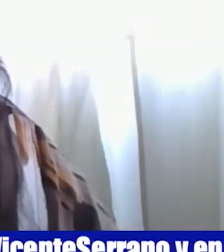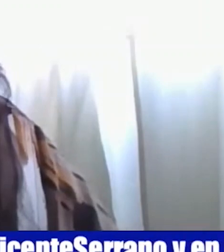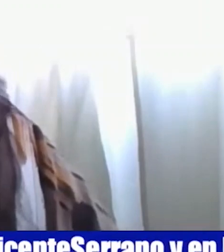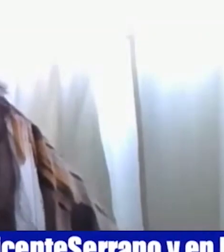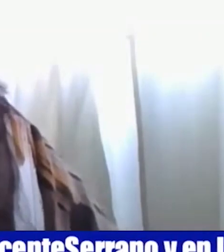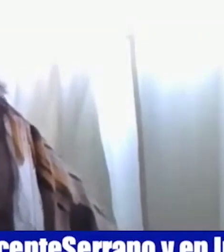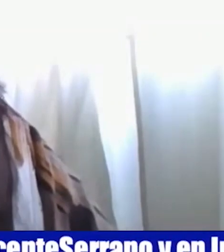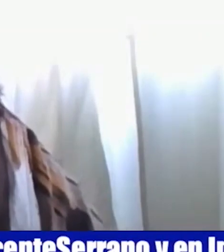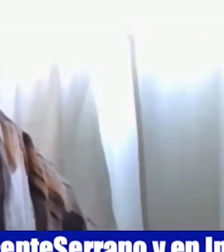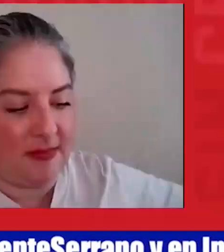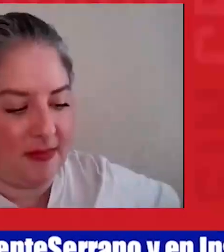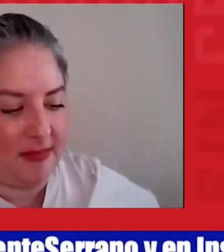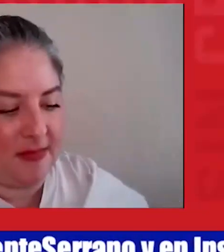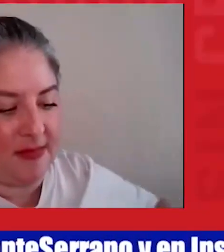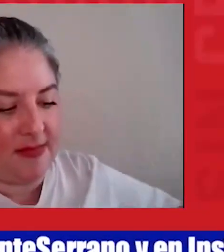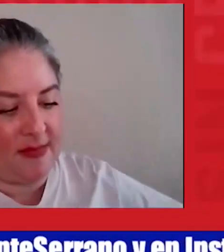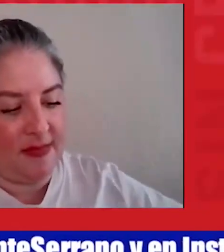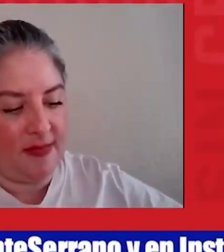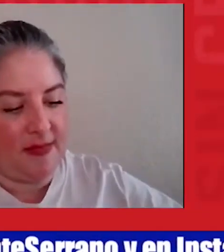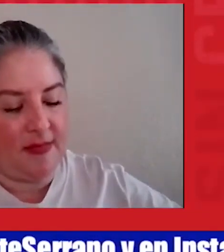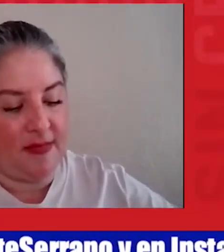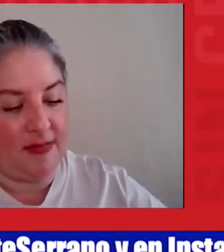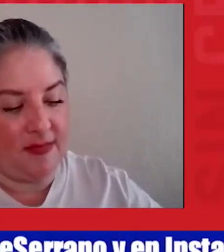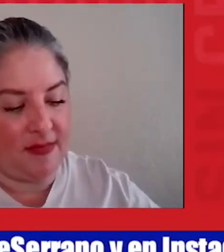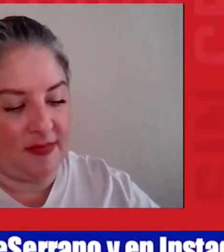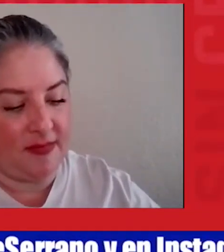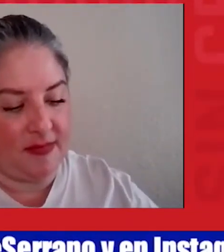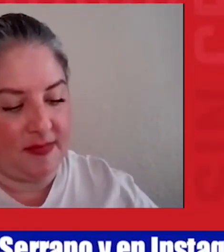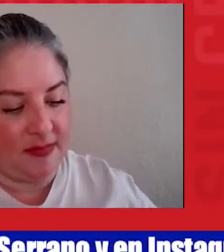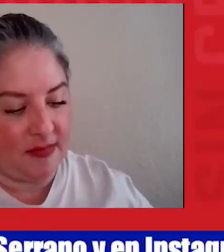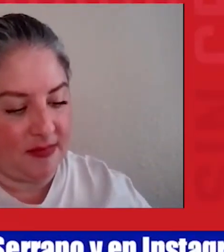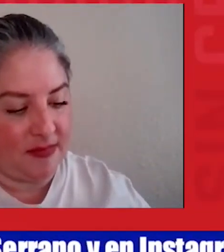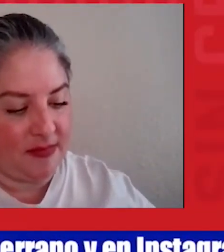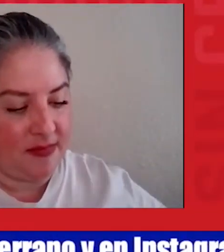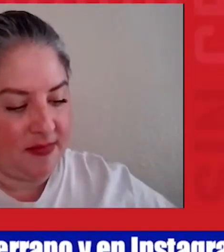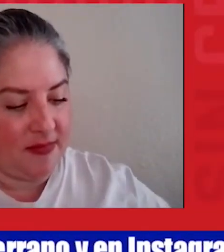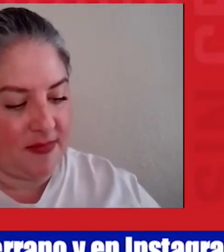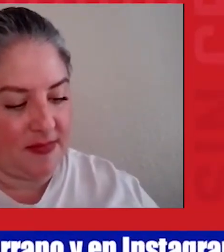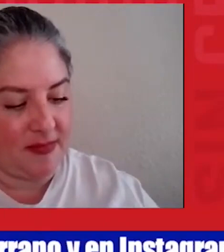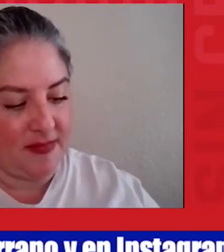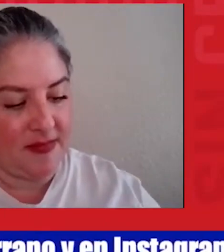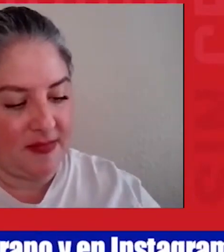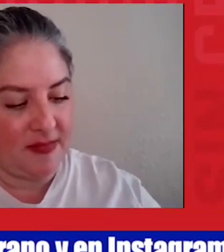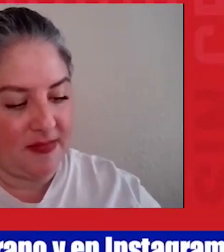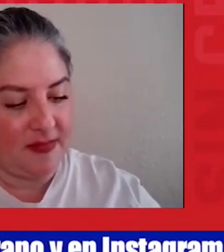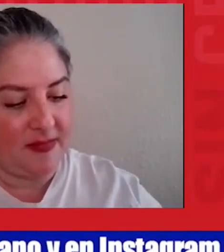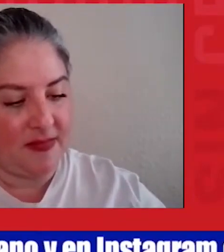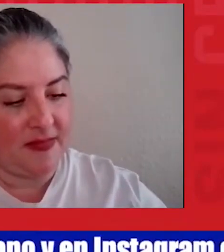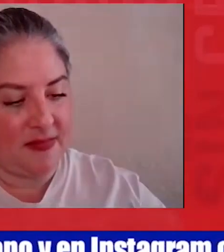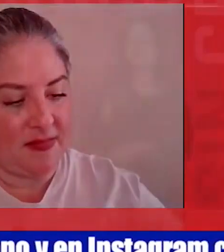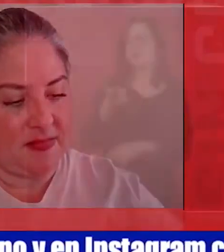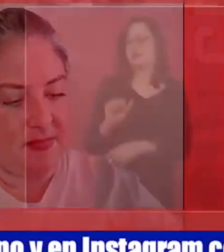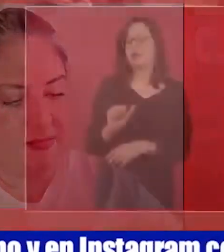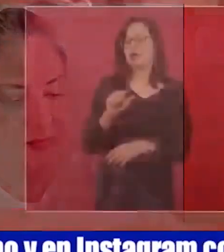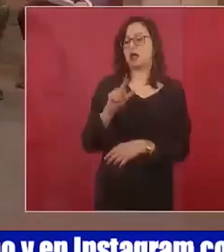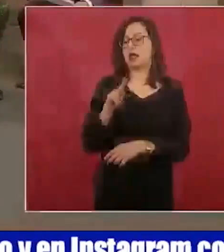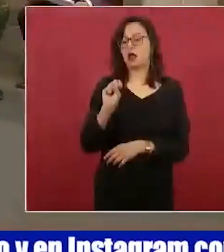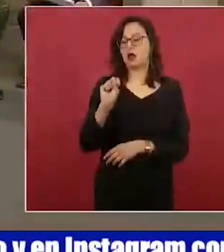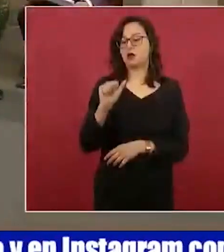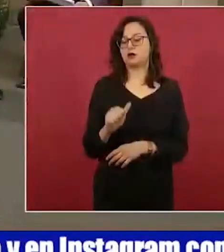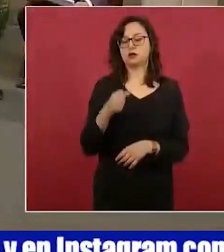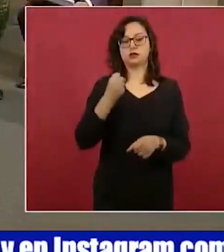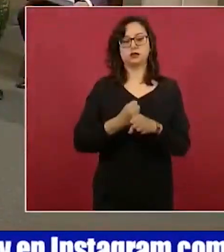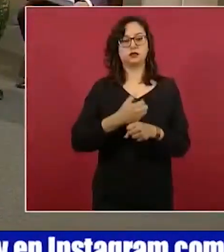más allá de la quemadota que le puso el presidente Andrés Manuel López Obrador a Ricardo Rafael,